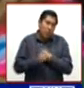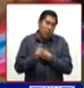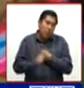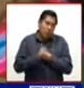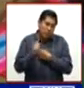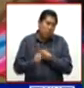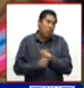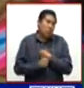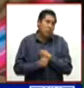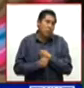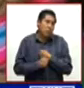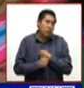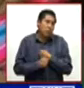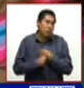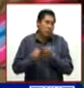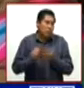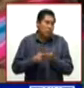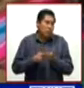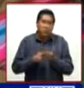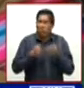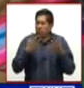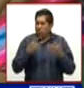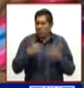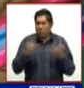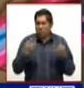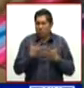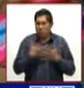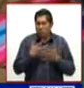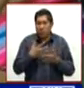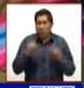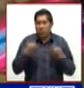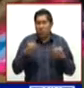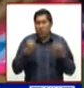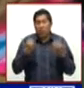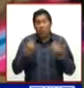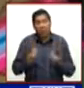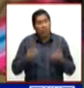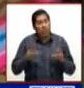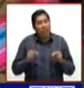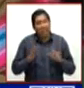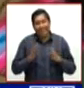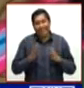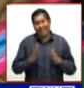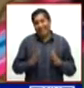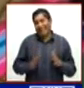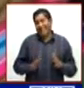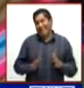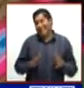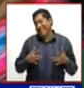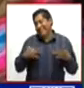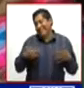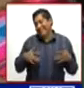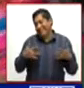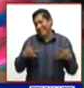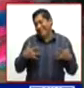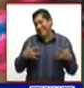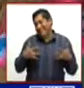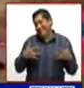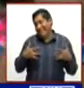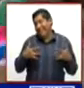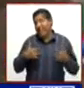peligro, era para todos de esta plaza. Ya nos daba miedo, la verdad es que vender. Ahora ya no, ya estamos contentos, felices.